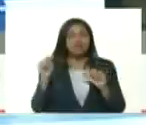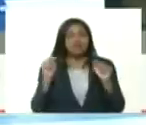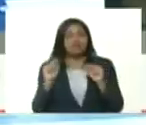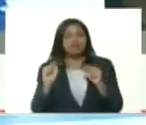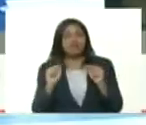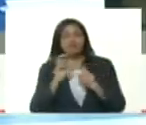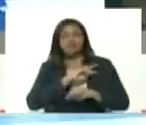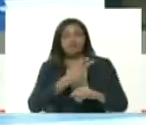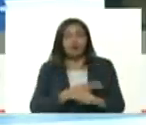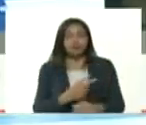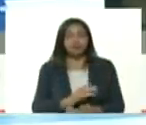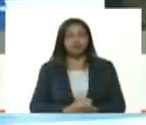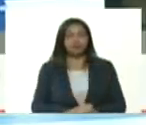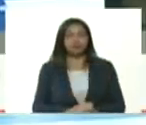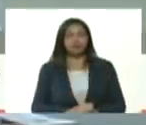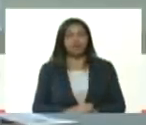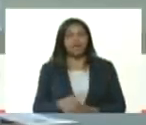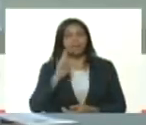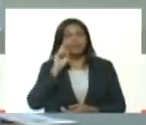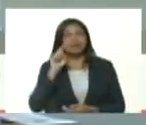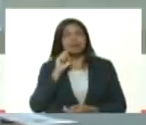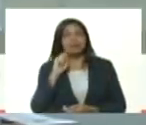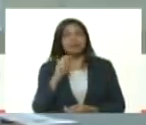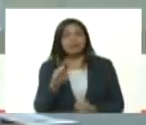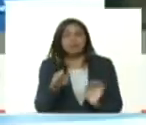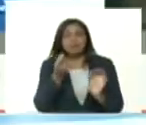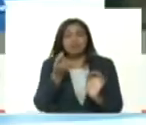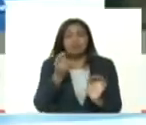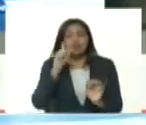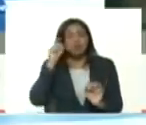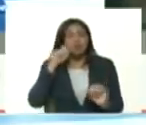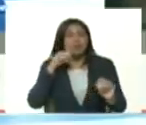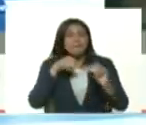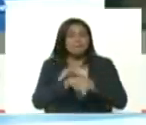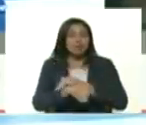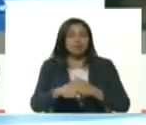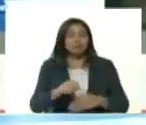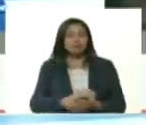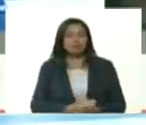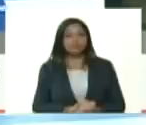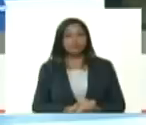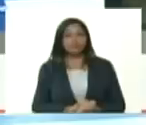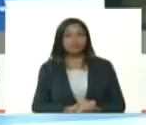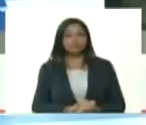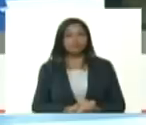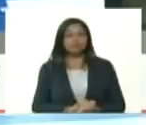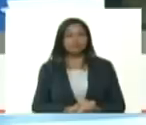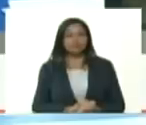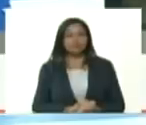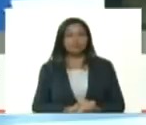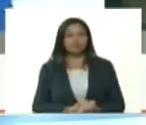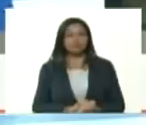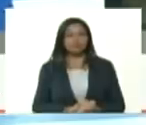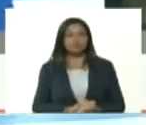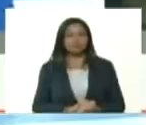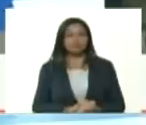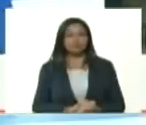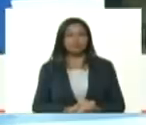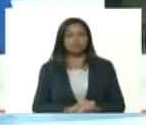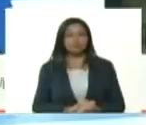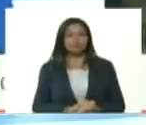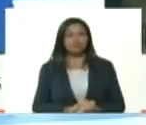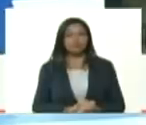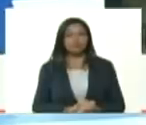Jacqueline, embarazada a puntico de parir, a puntico de romper fuente.